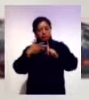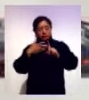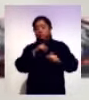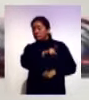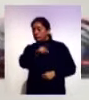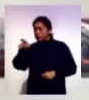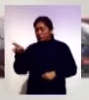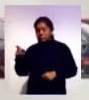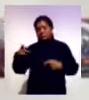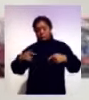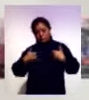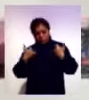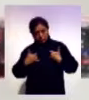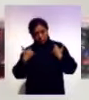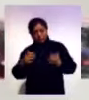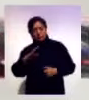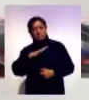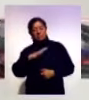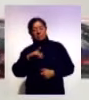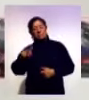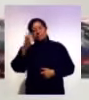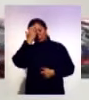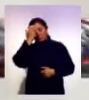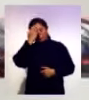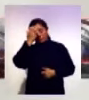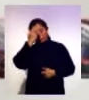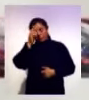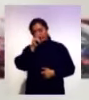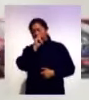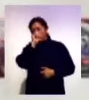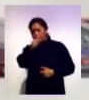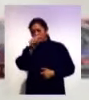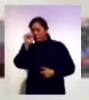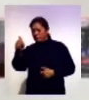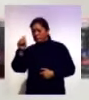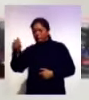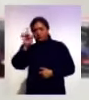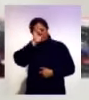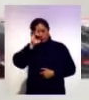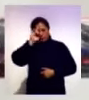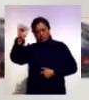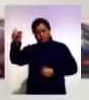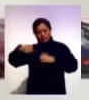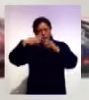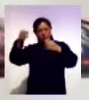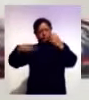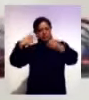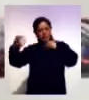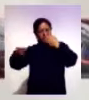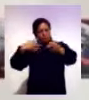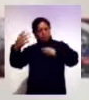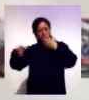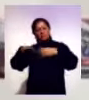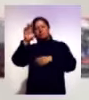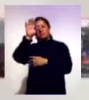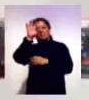jóvenes tengan ese conocimiento y esa asesoría que les hace